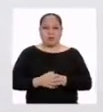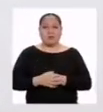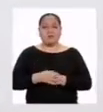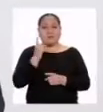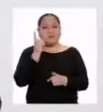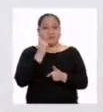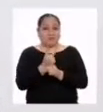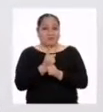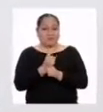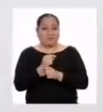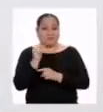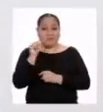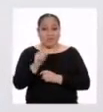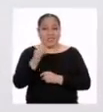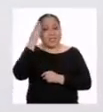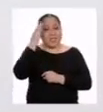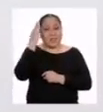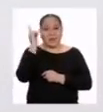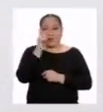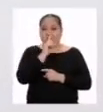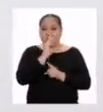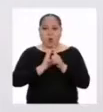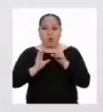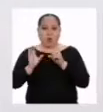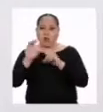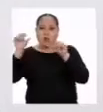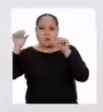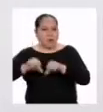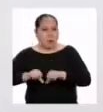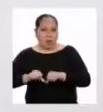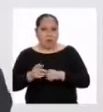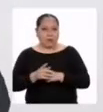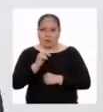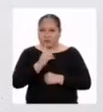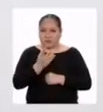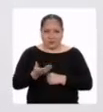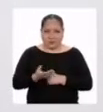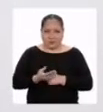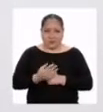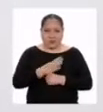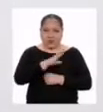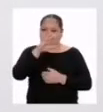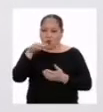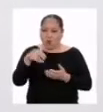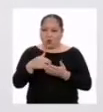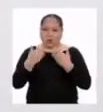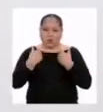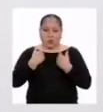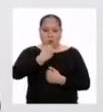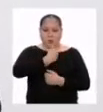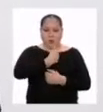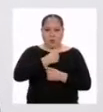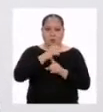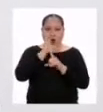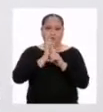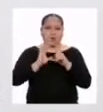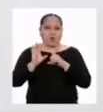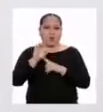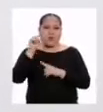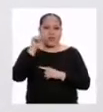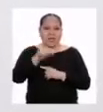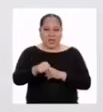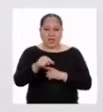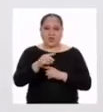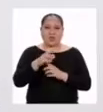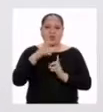Exacto, y sabemos que no hay cultura incorrecta, ¿no? Todos tenemos una cultura y eso es lo que